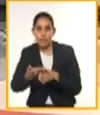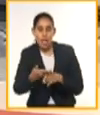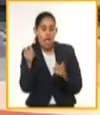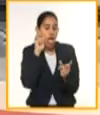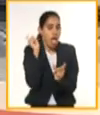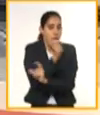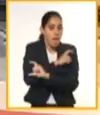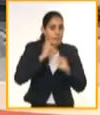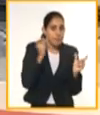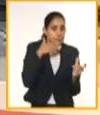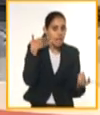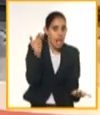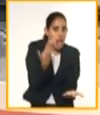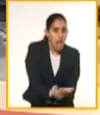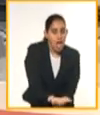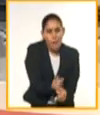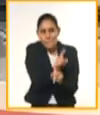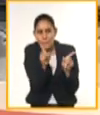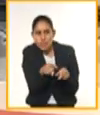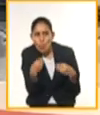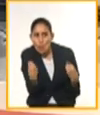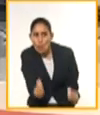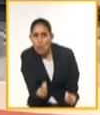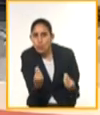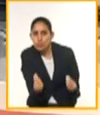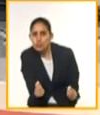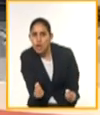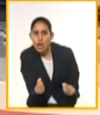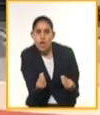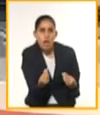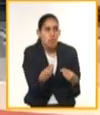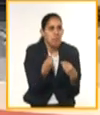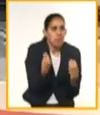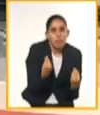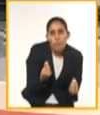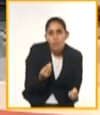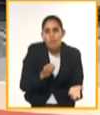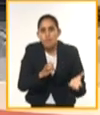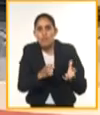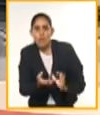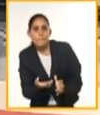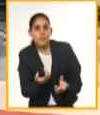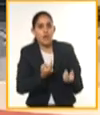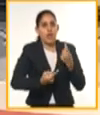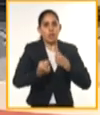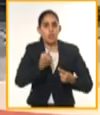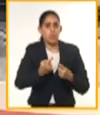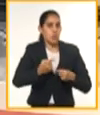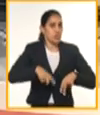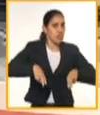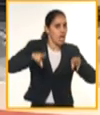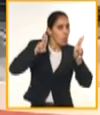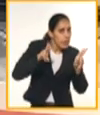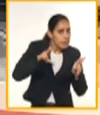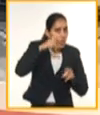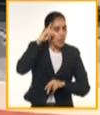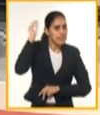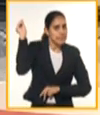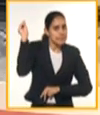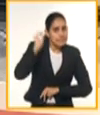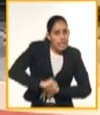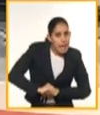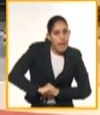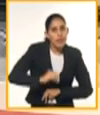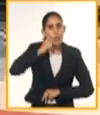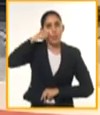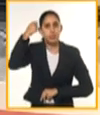empiezan a preguntarse, ¿sería un show preparado? ¿Sería parte de lo que estaba ocurriendo en todas las negociaciones alrededor de Ucrania? ¿En